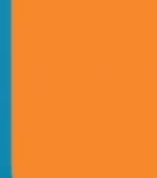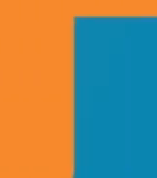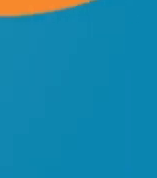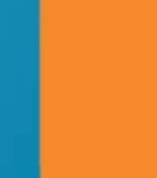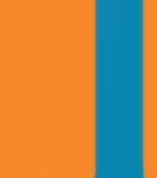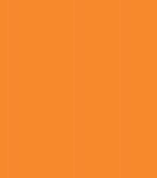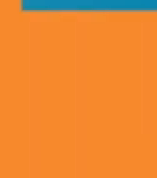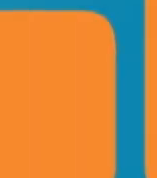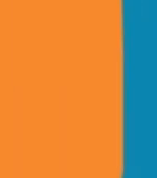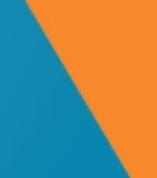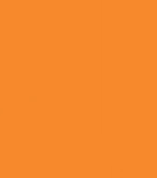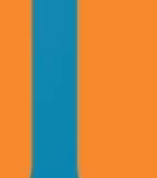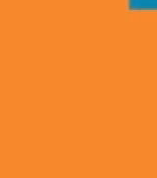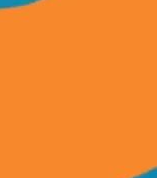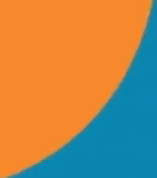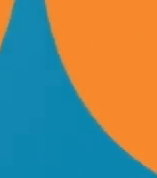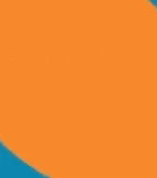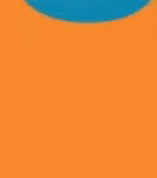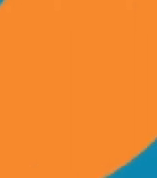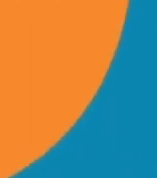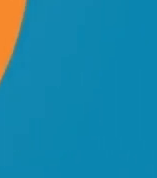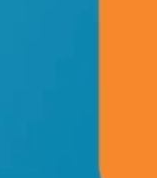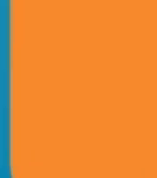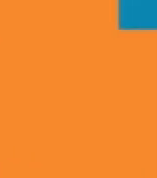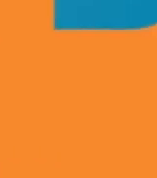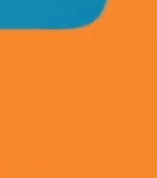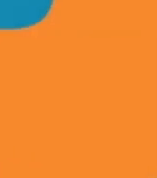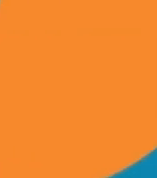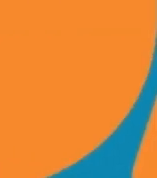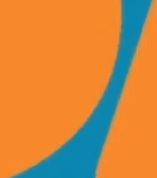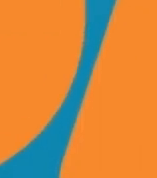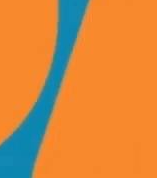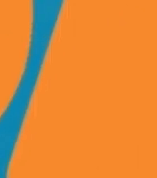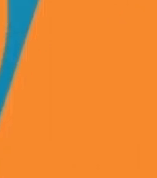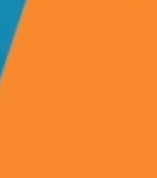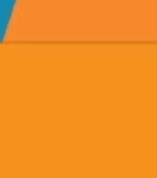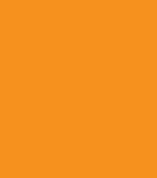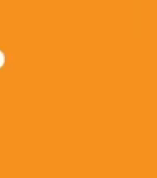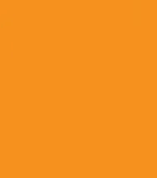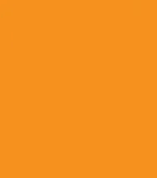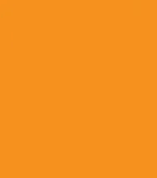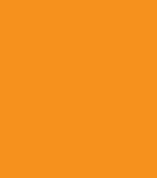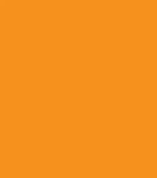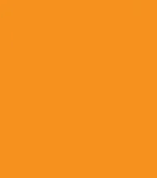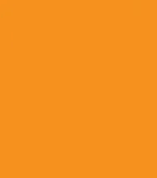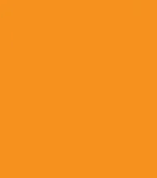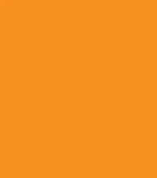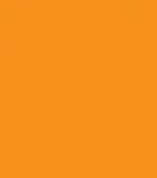Solo por Voz TV, el canal del orgullo nicaragüense.